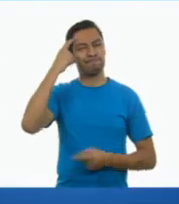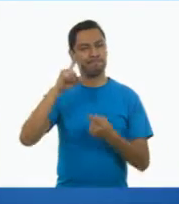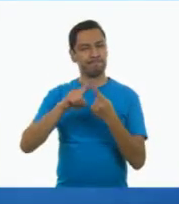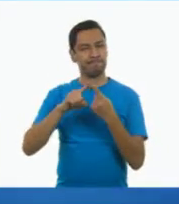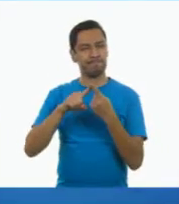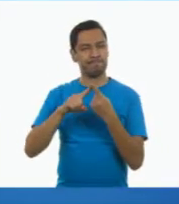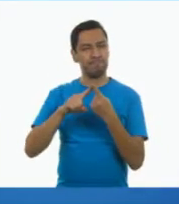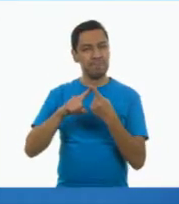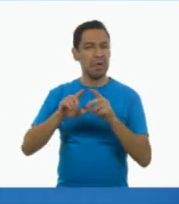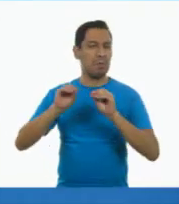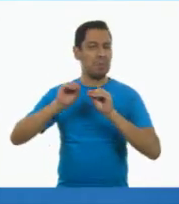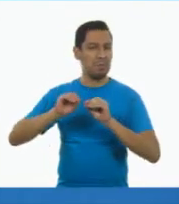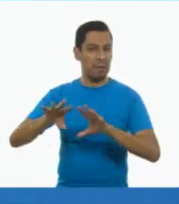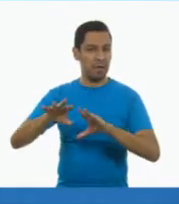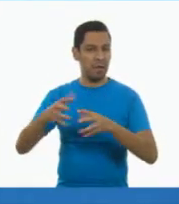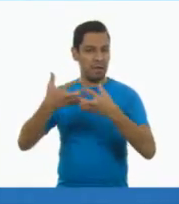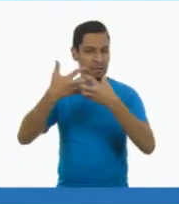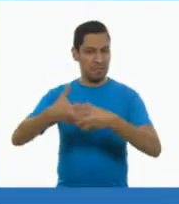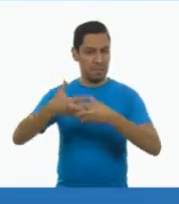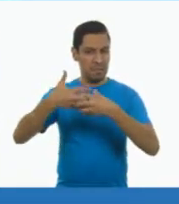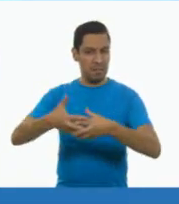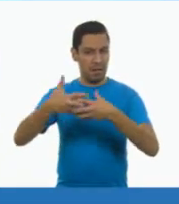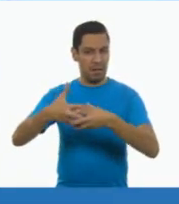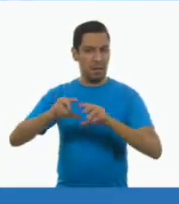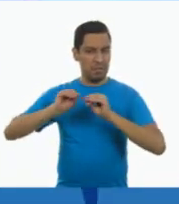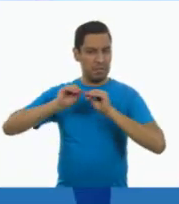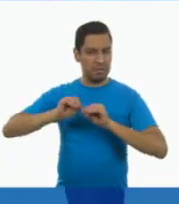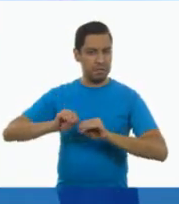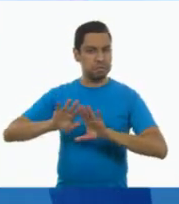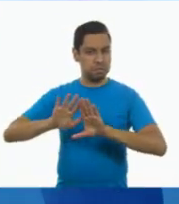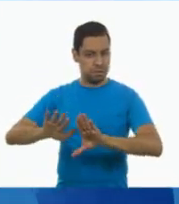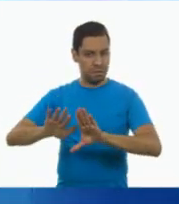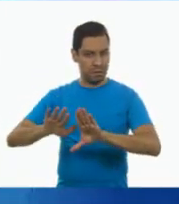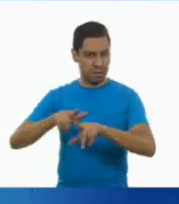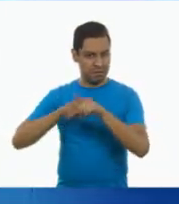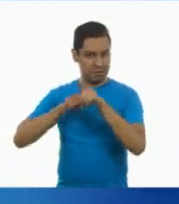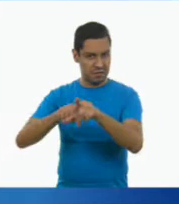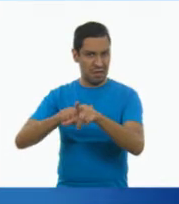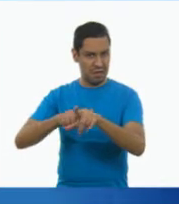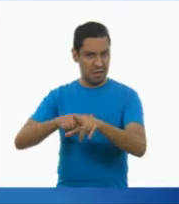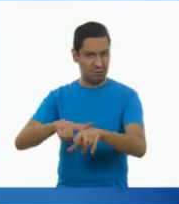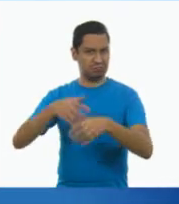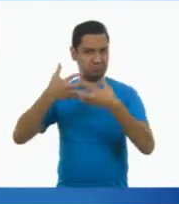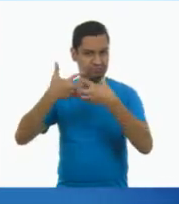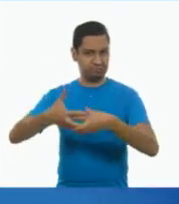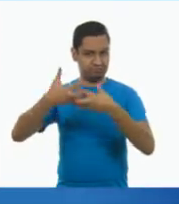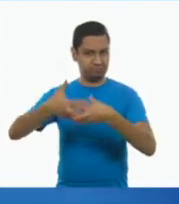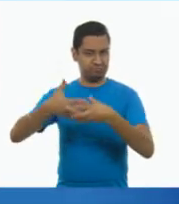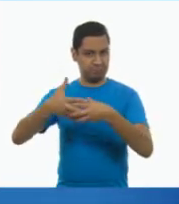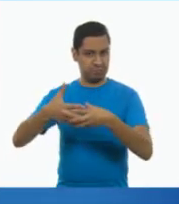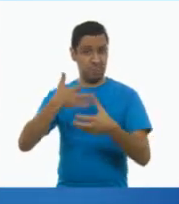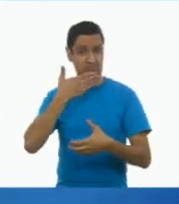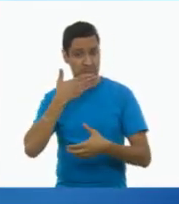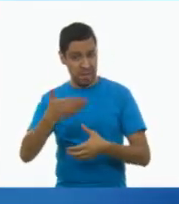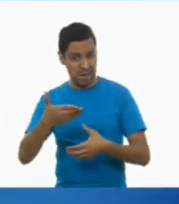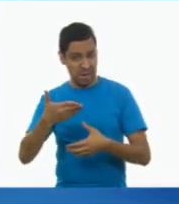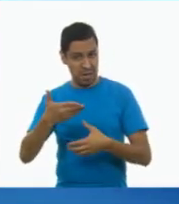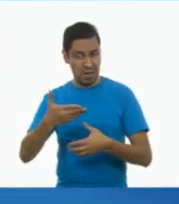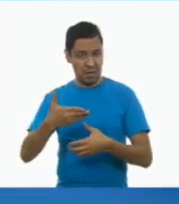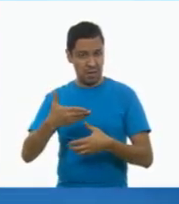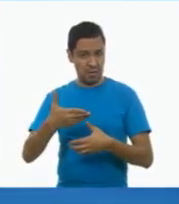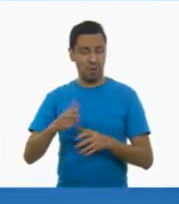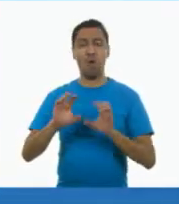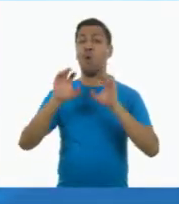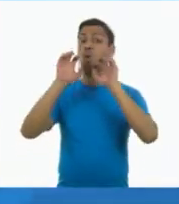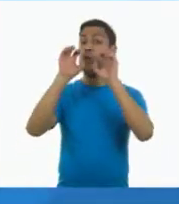Dejar que la fábrica se quede cerca de la comunidad para asegurar el trabajo de las personas. O la otra